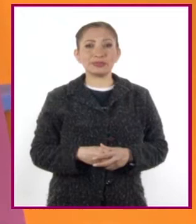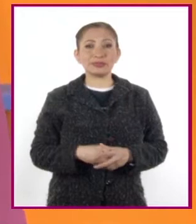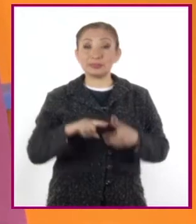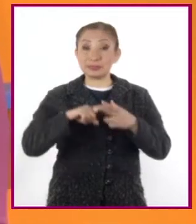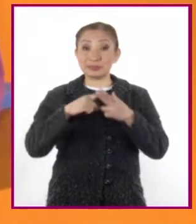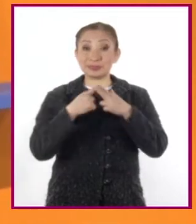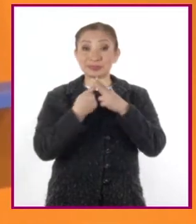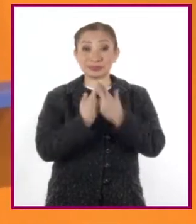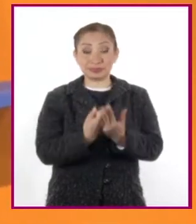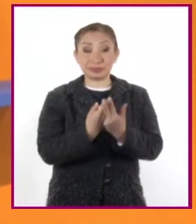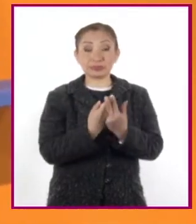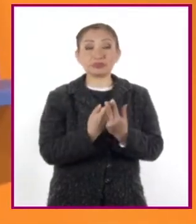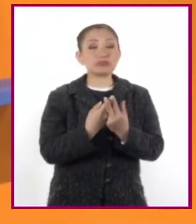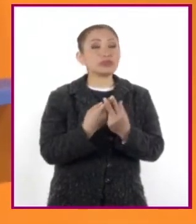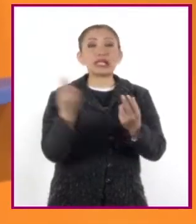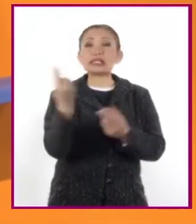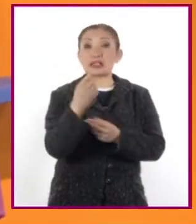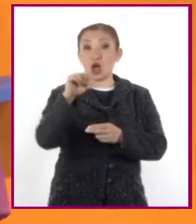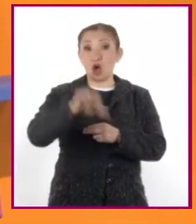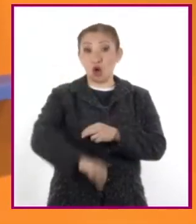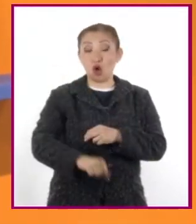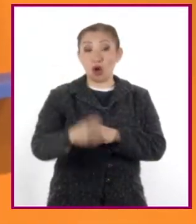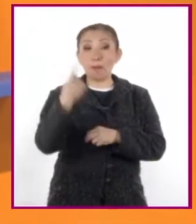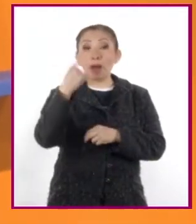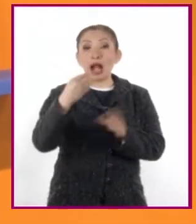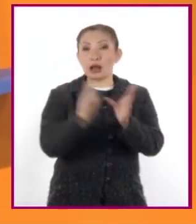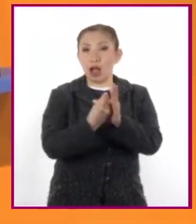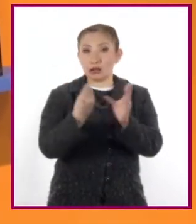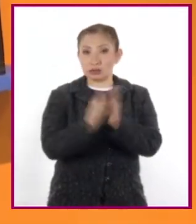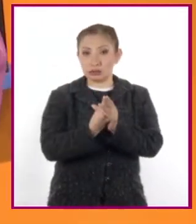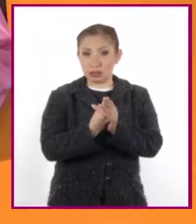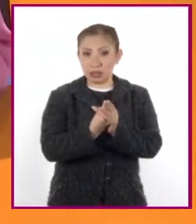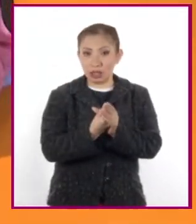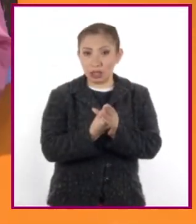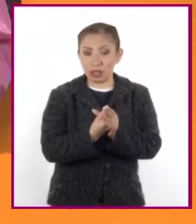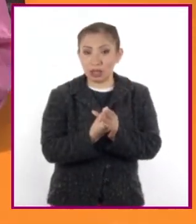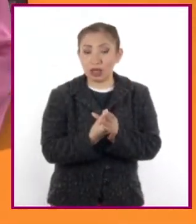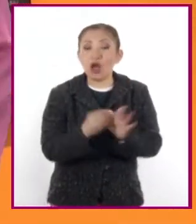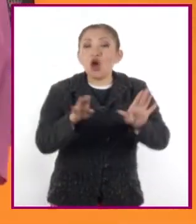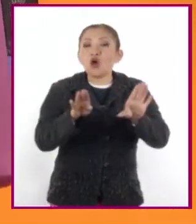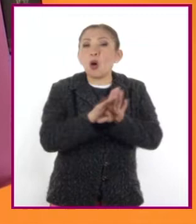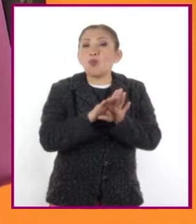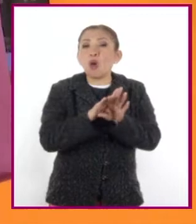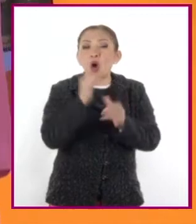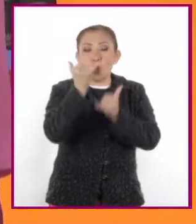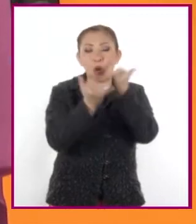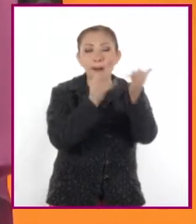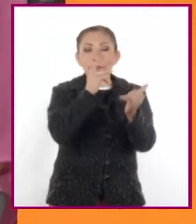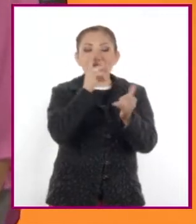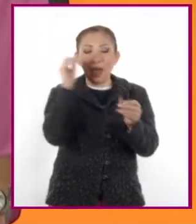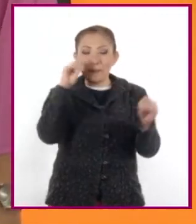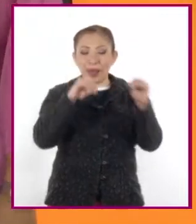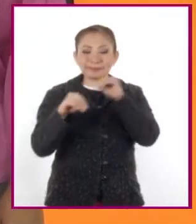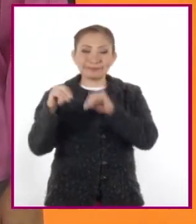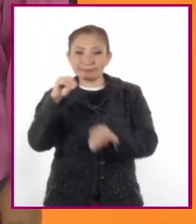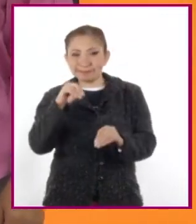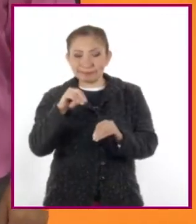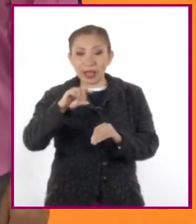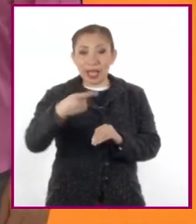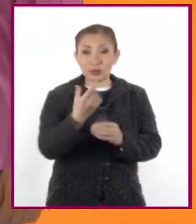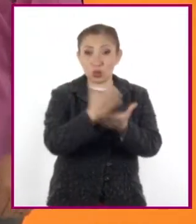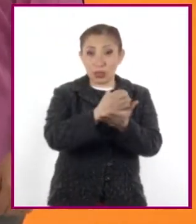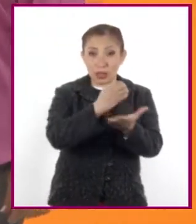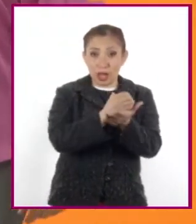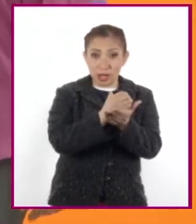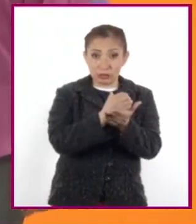Iniciemos. Los materiales que vamos a utilizar en esta sesión de cómo jugar con las palabras son